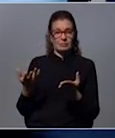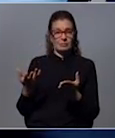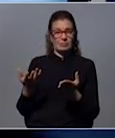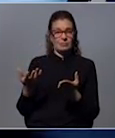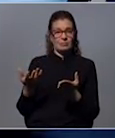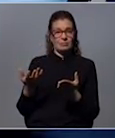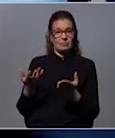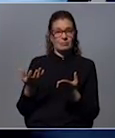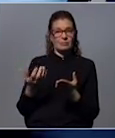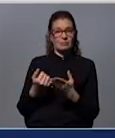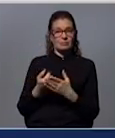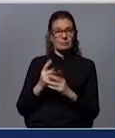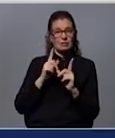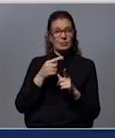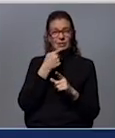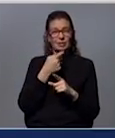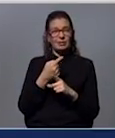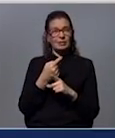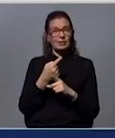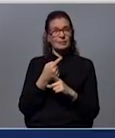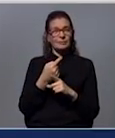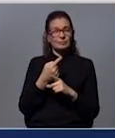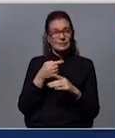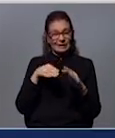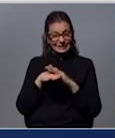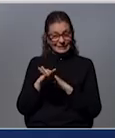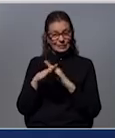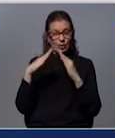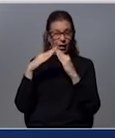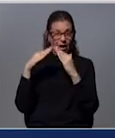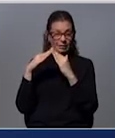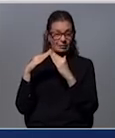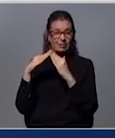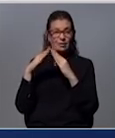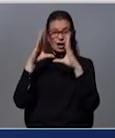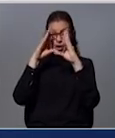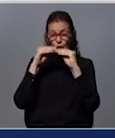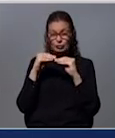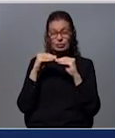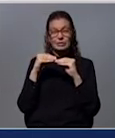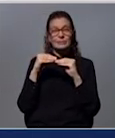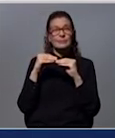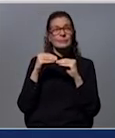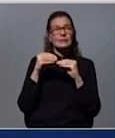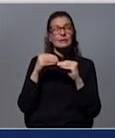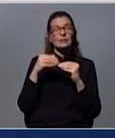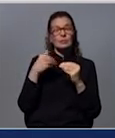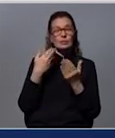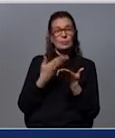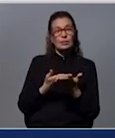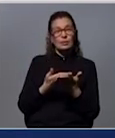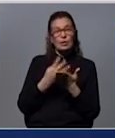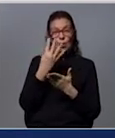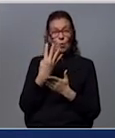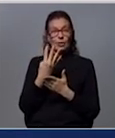pocos minutos también se dice que salvo el tema del accionamiento nocturno el resto de las iniciativas que están se están presentando en bloque